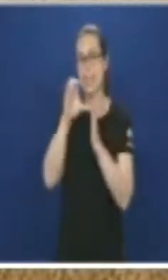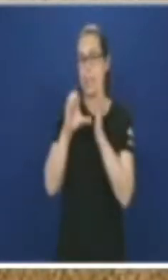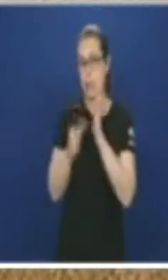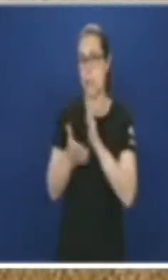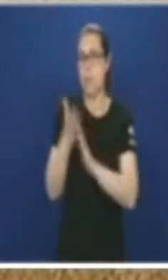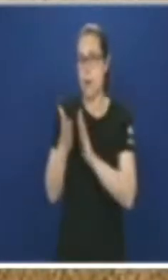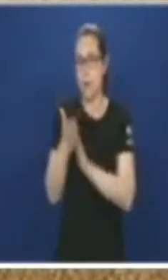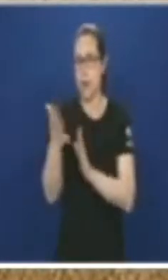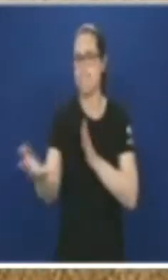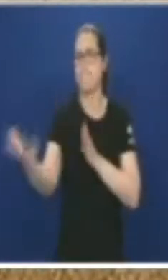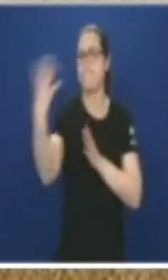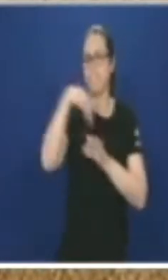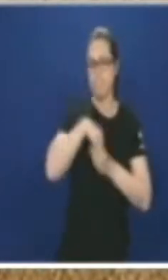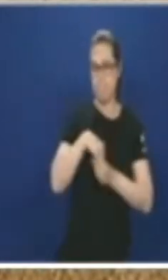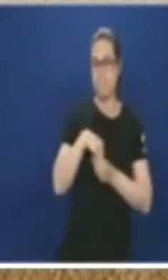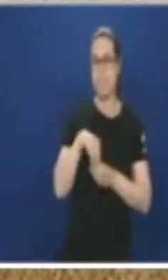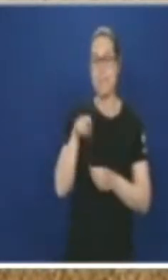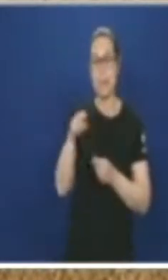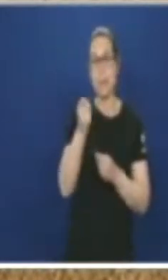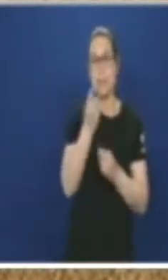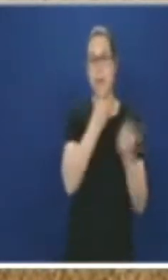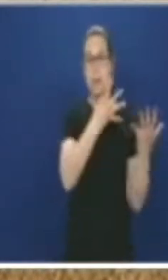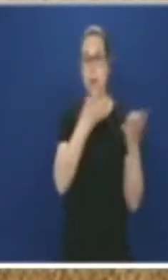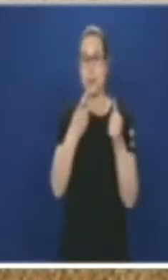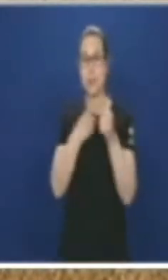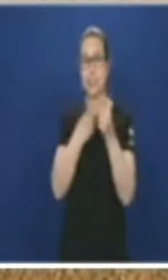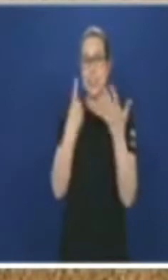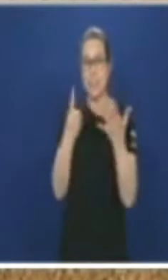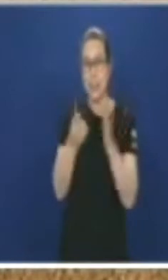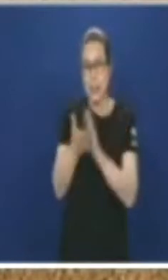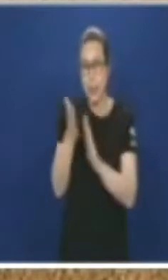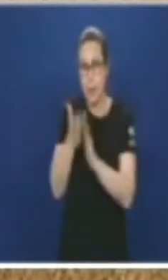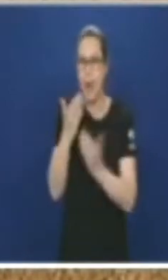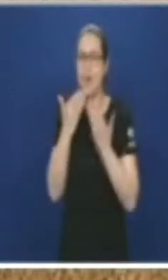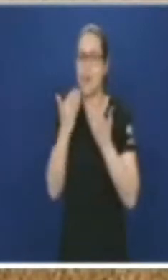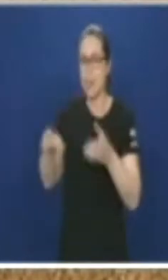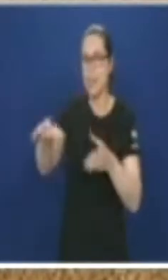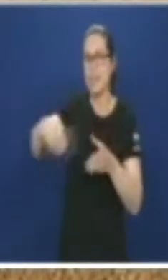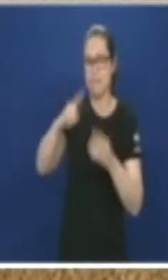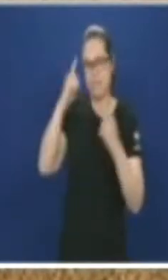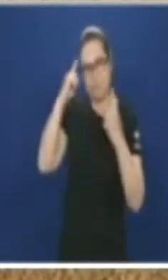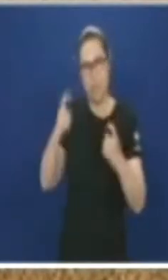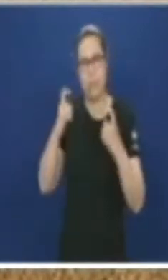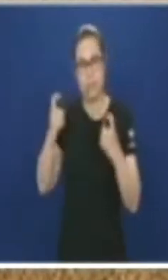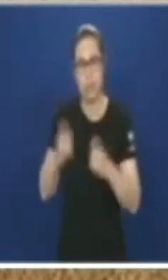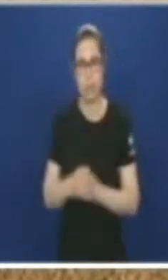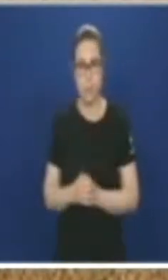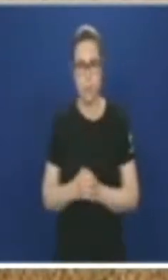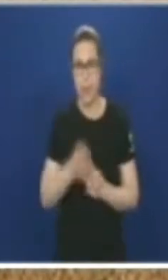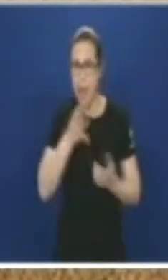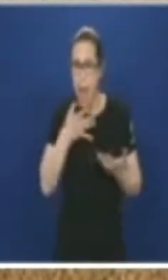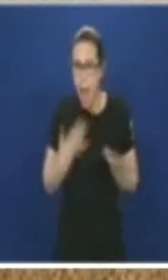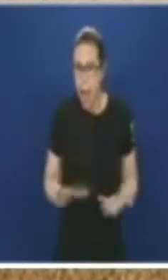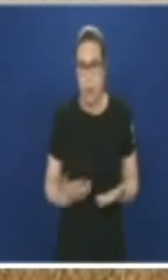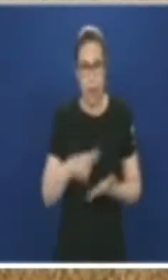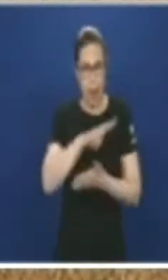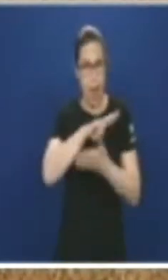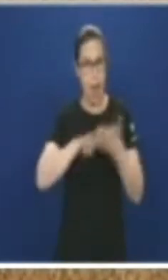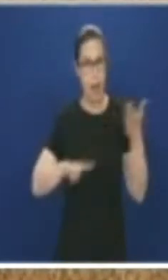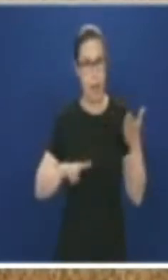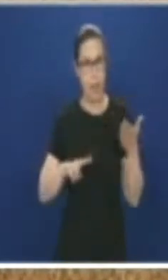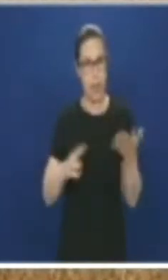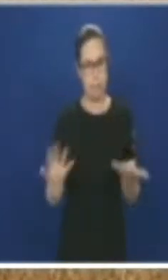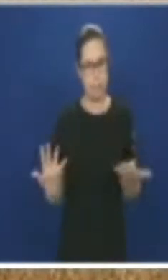froito do esforzo e do compromiso da xeración nos. Sen dúbida, hoxe somos o que somos, grazas a personalidades